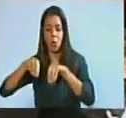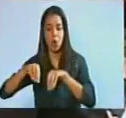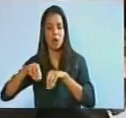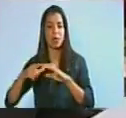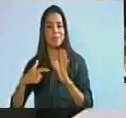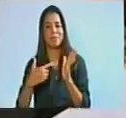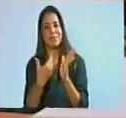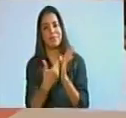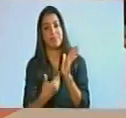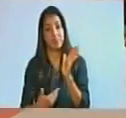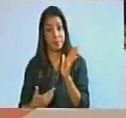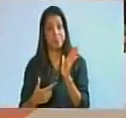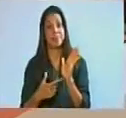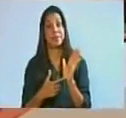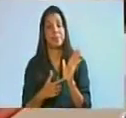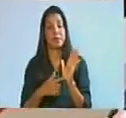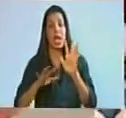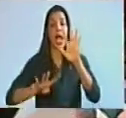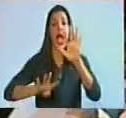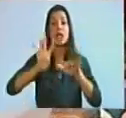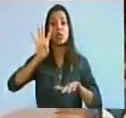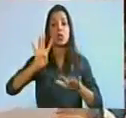acordados. Tiene